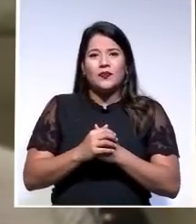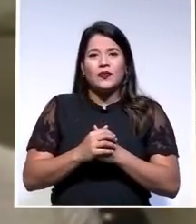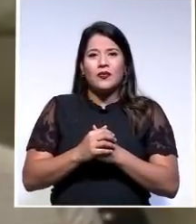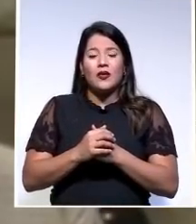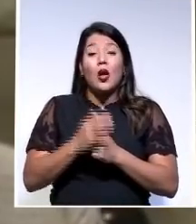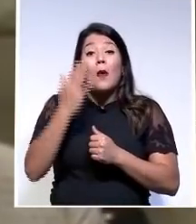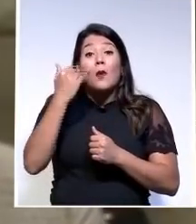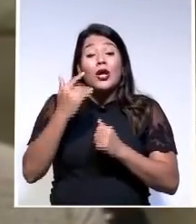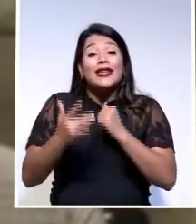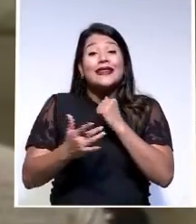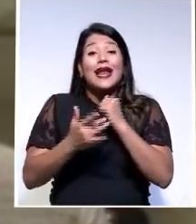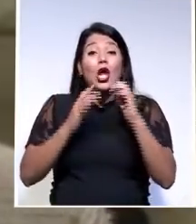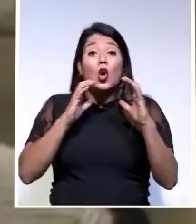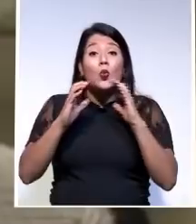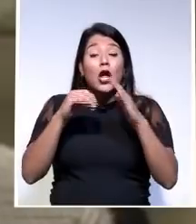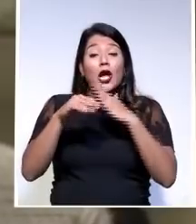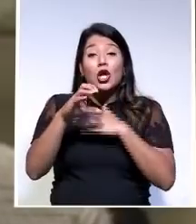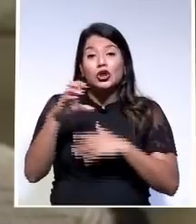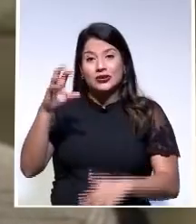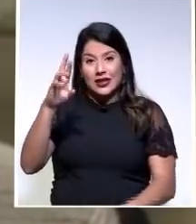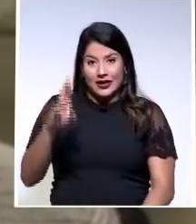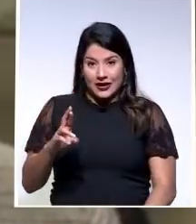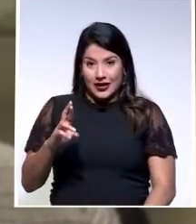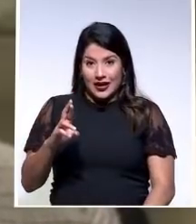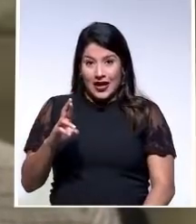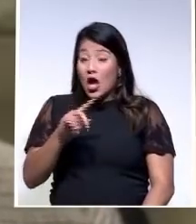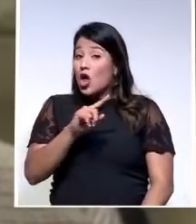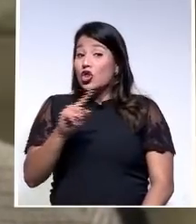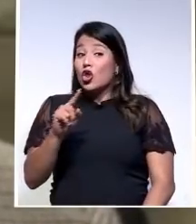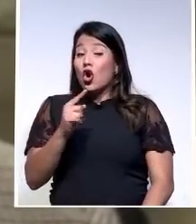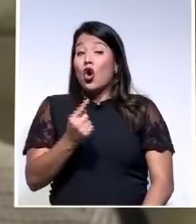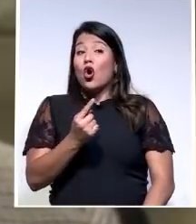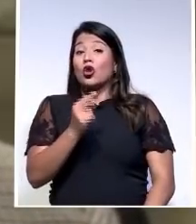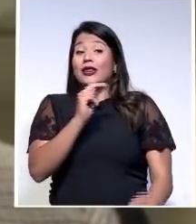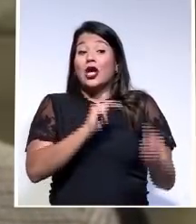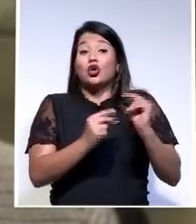las telecomunicaciones en este país no era un monopolio